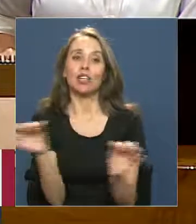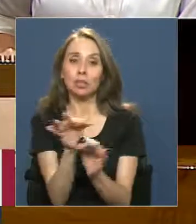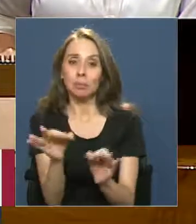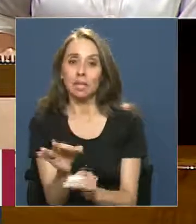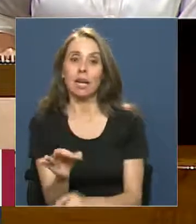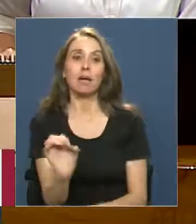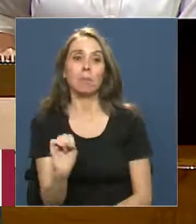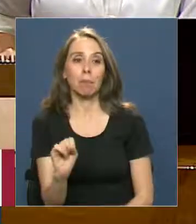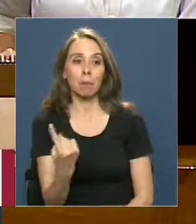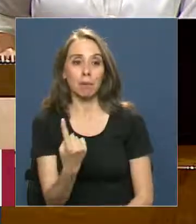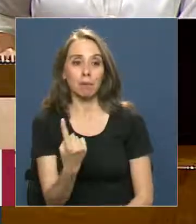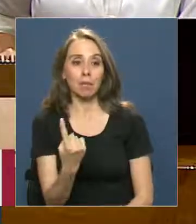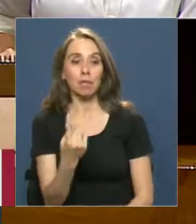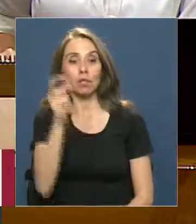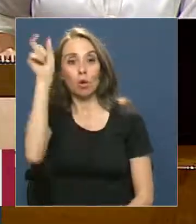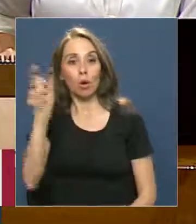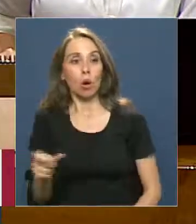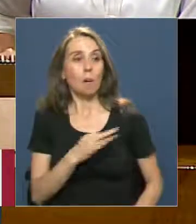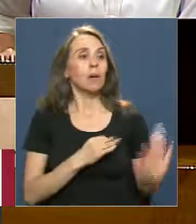Primero,